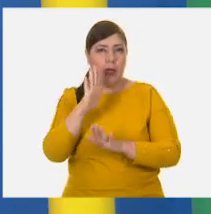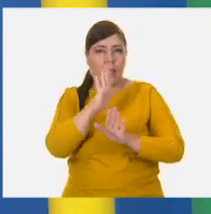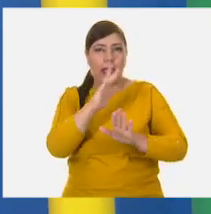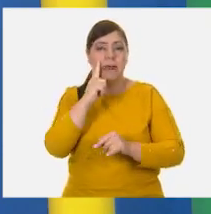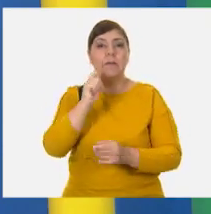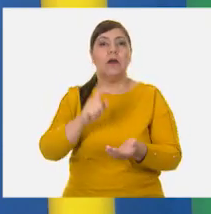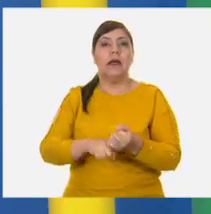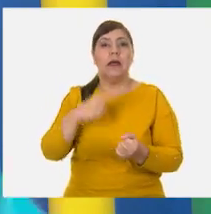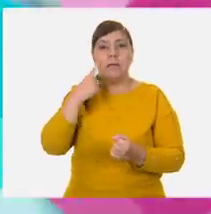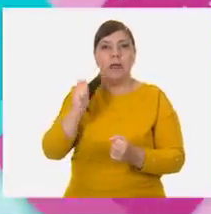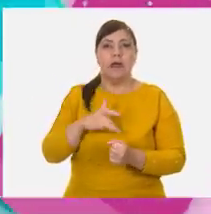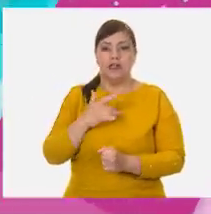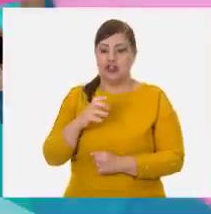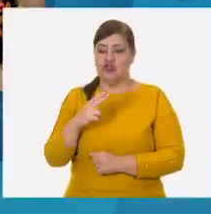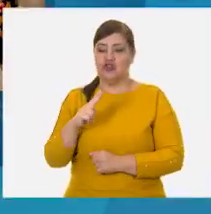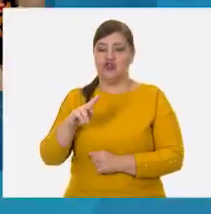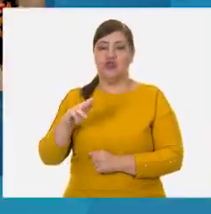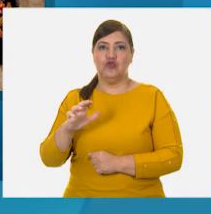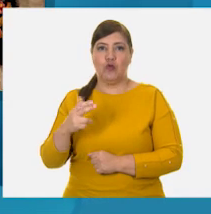sones como el chuchumbé.